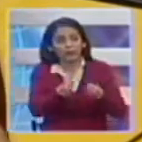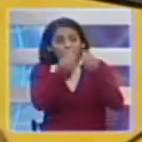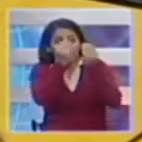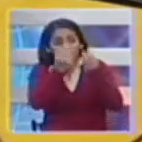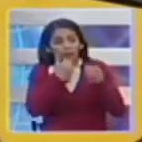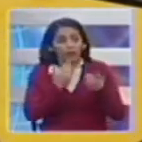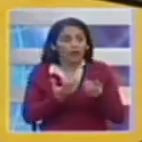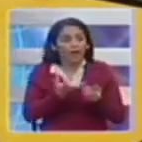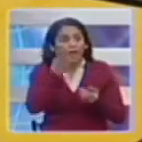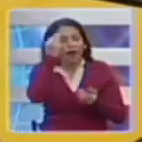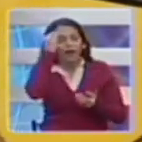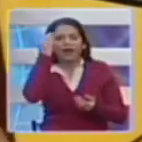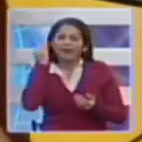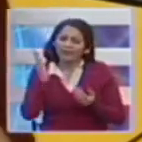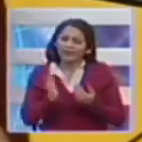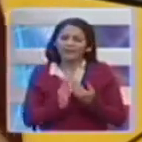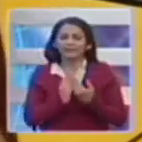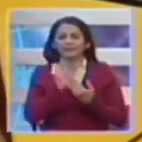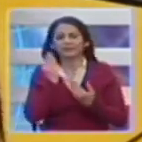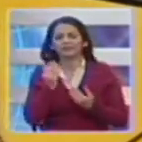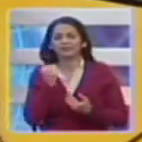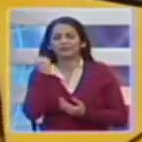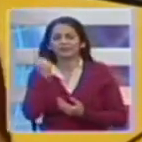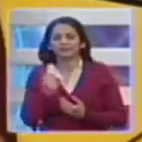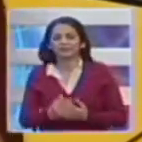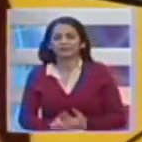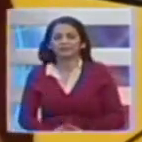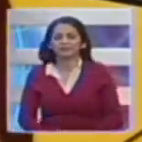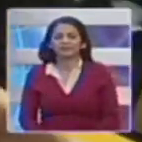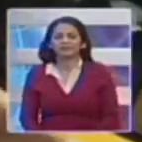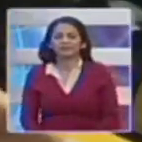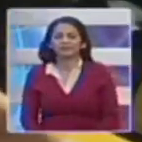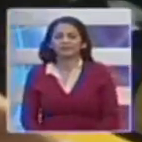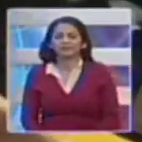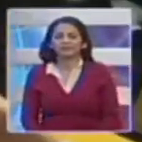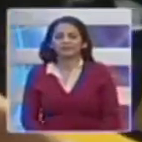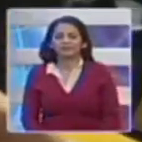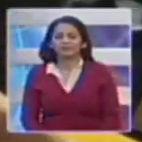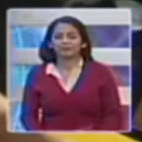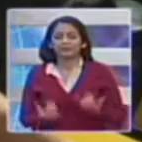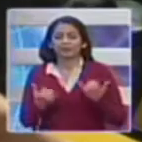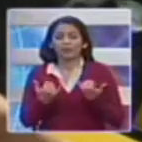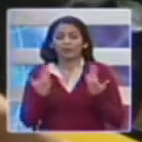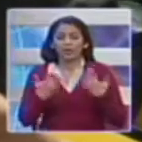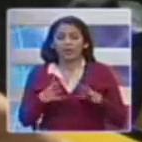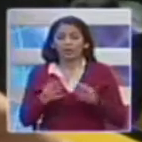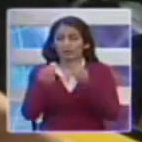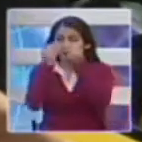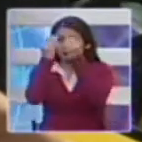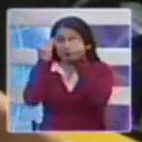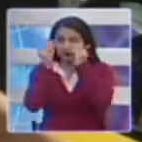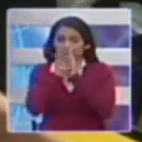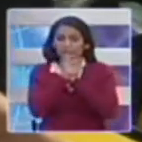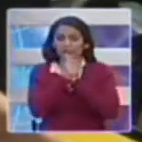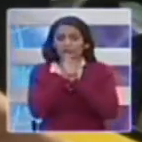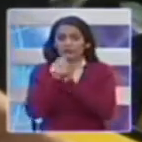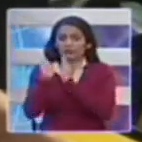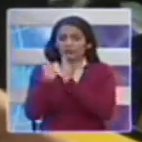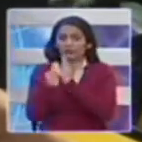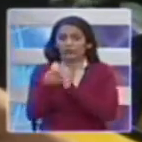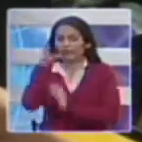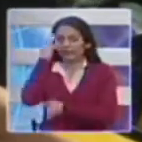de la actualidad, pero de la tecnología, pero en verdad está muy interesante. Estamos ya capacitados, estamos ya